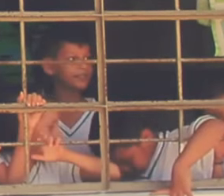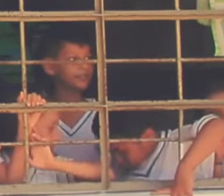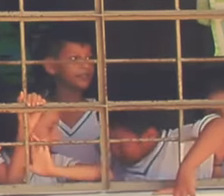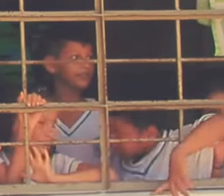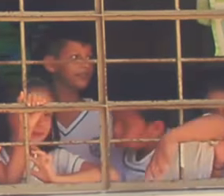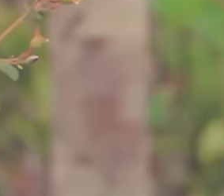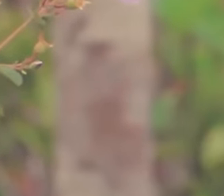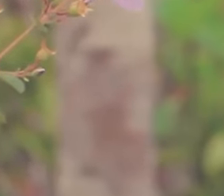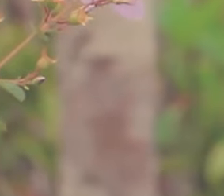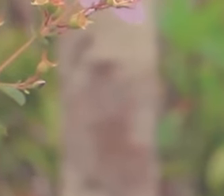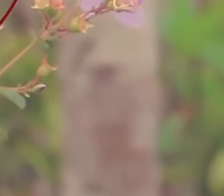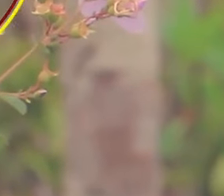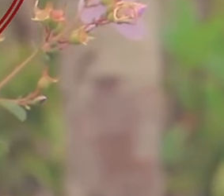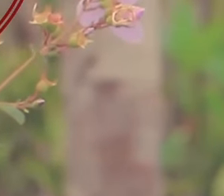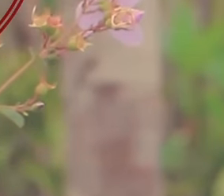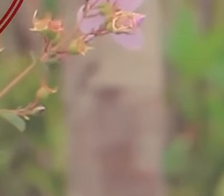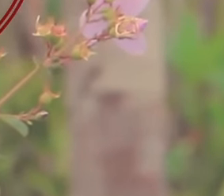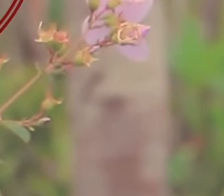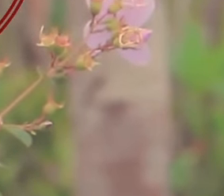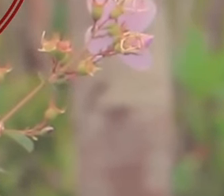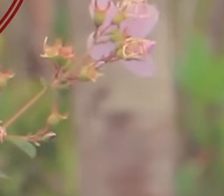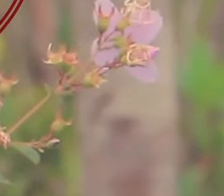al plebiscito.